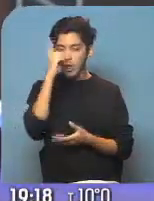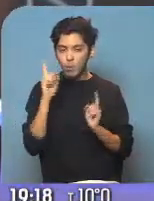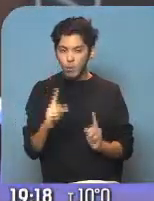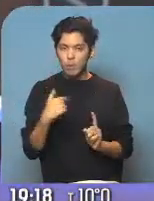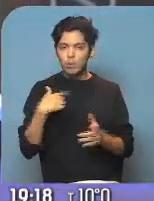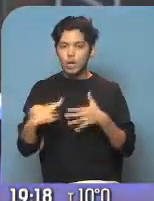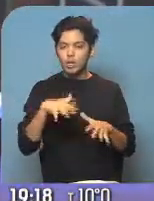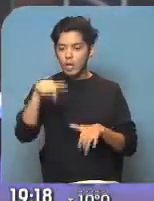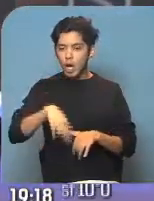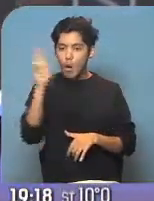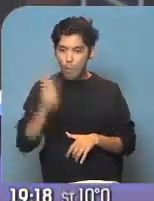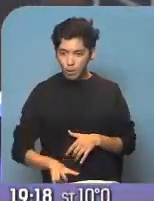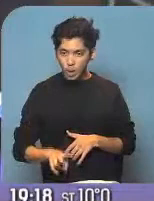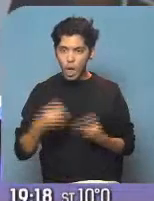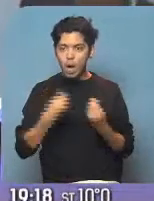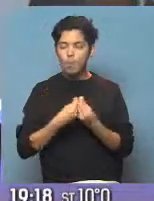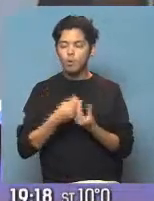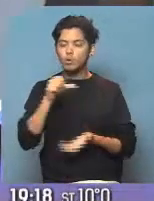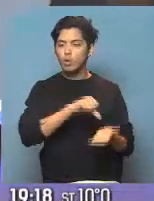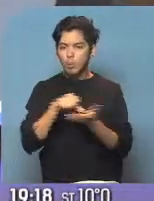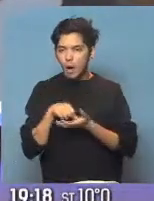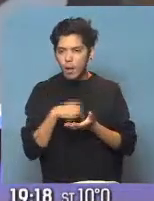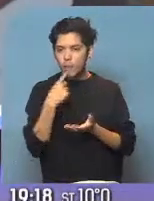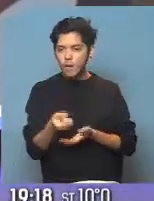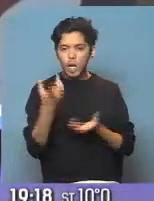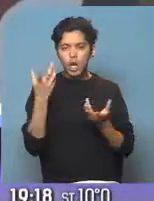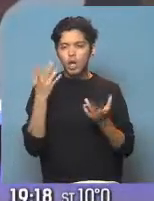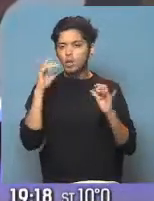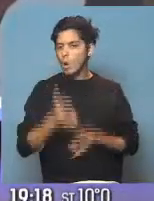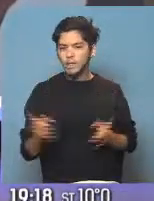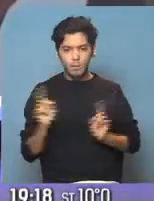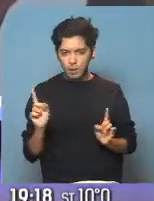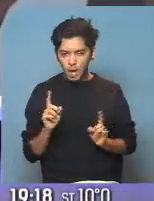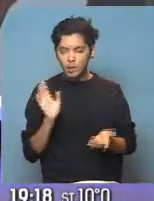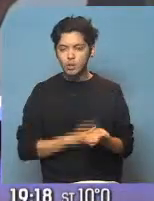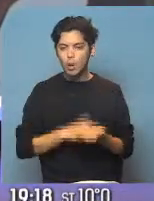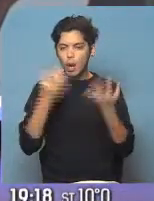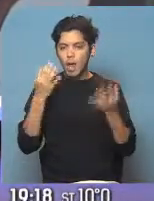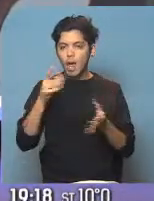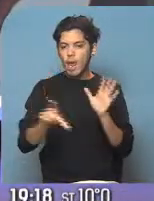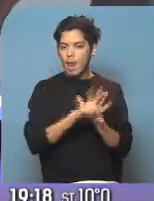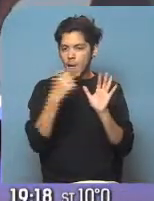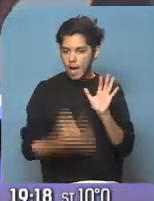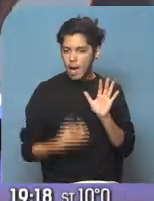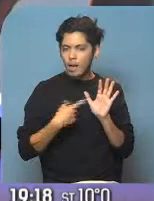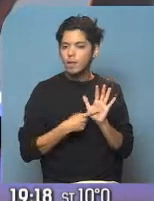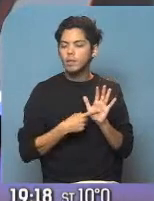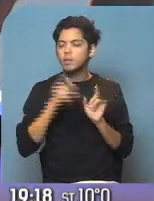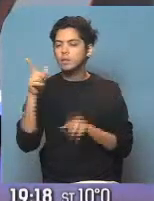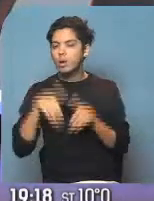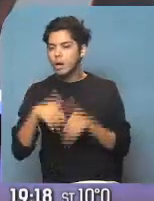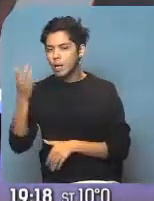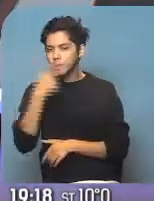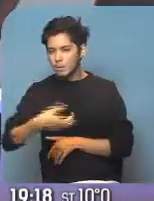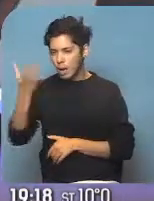actualmente Venezuela. Muchos fueron los países que manifestaron no avalar, no aceptar la legitimidad de las elecciones que han tenido lugar hace algunas semanas atrás.